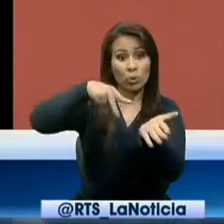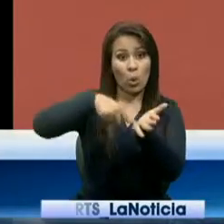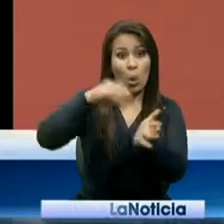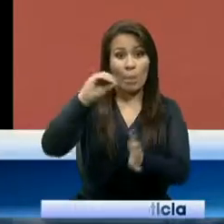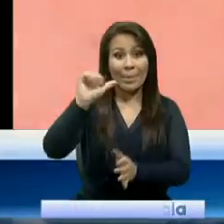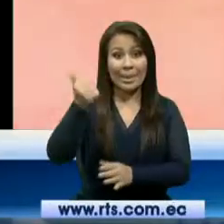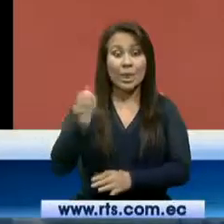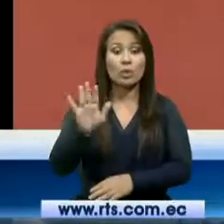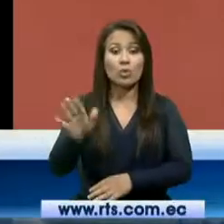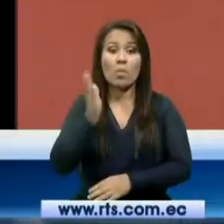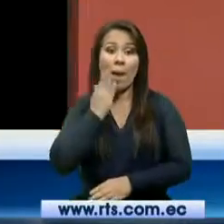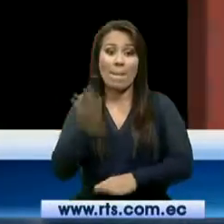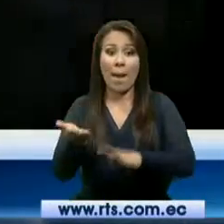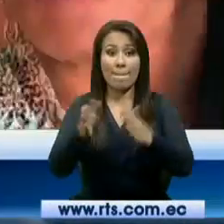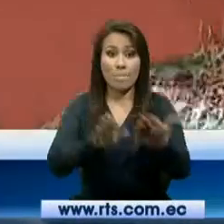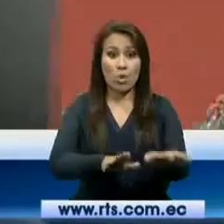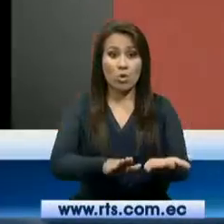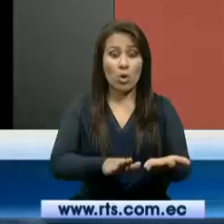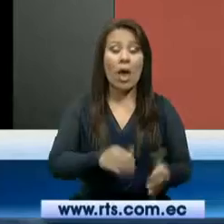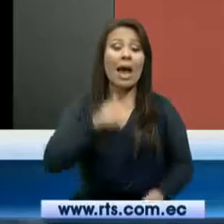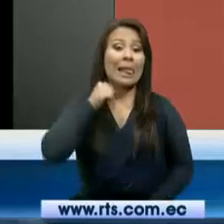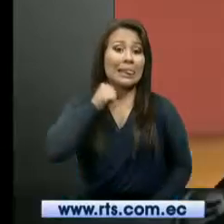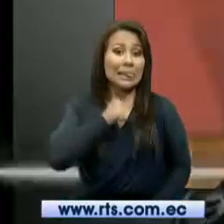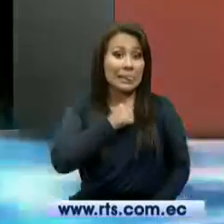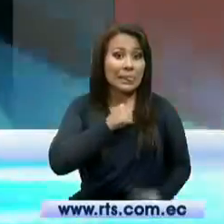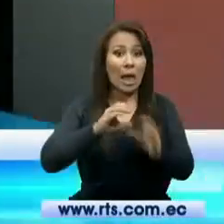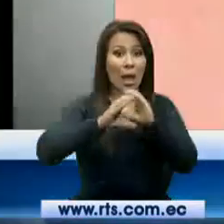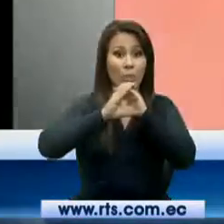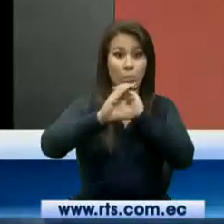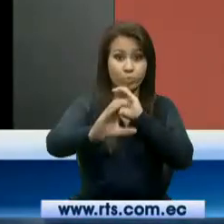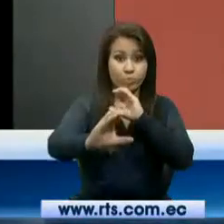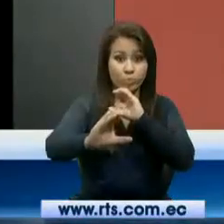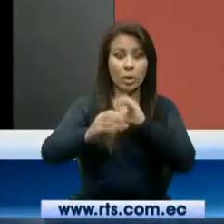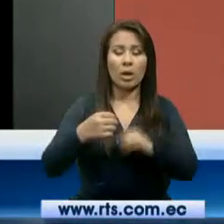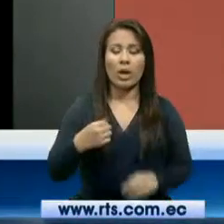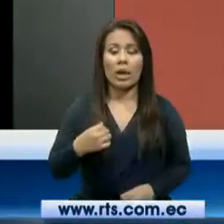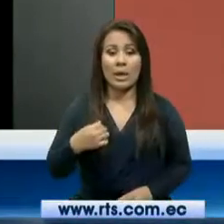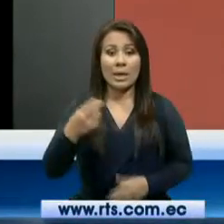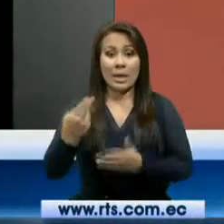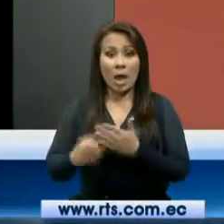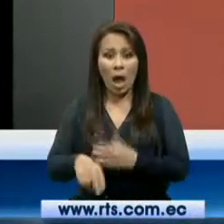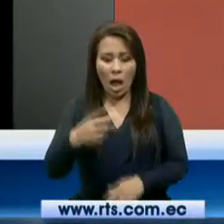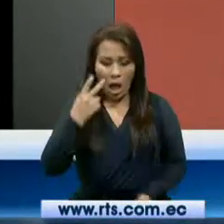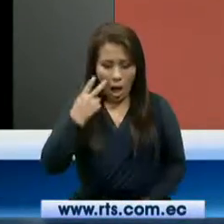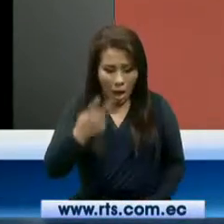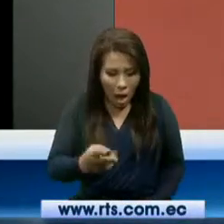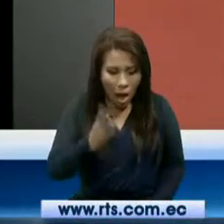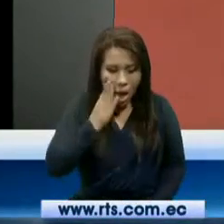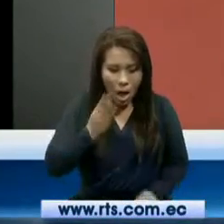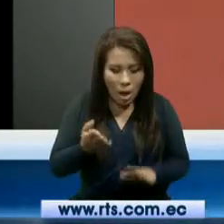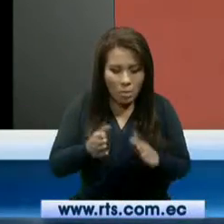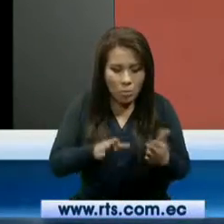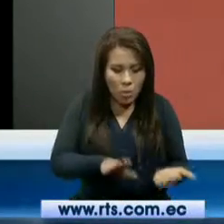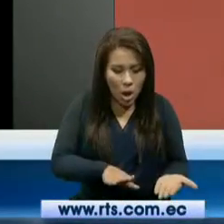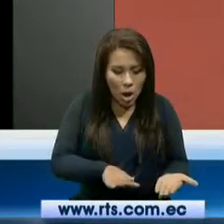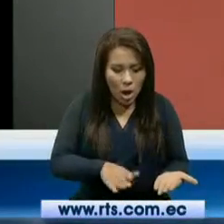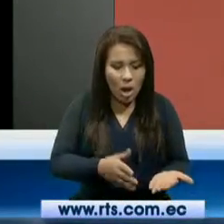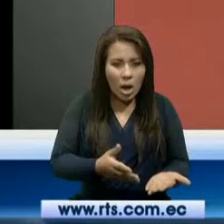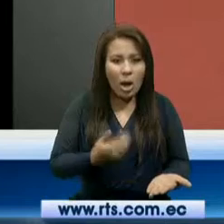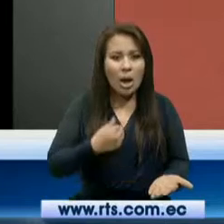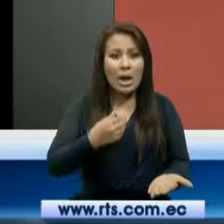a la mamá. Los ladrones se subieron por robarle a todas las personas de ahí. Él llegó al hecho donde estaba el bus y estaba la